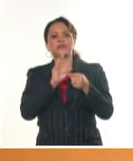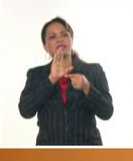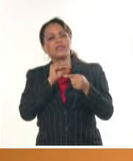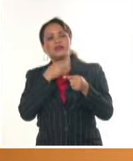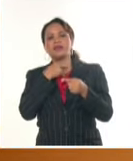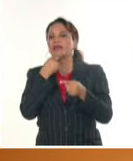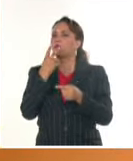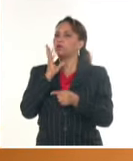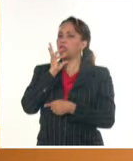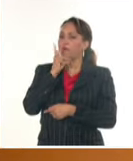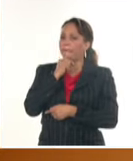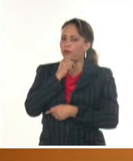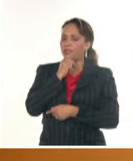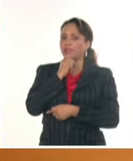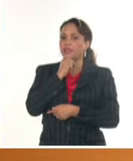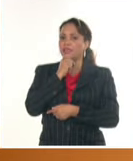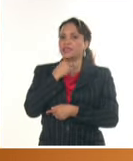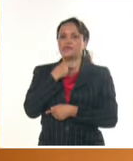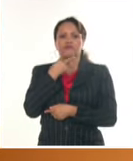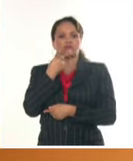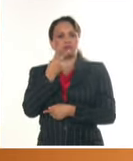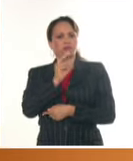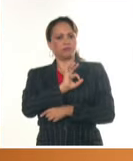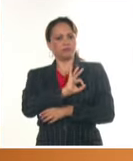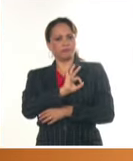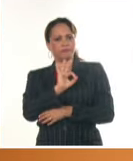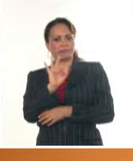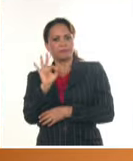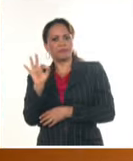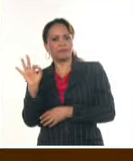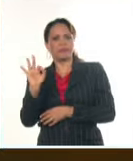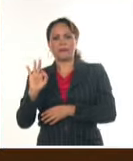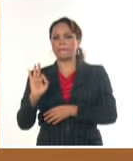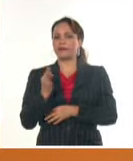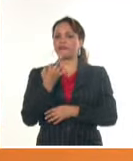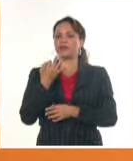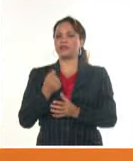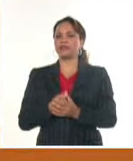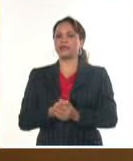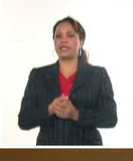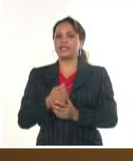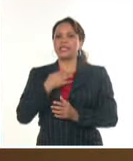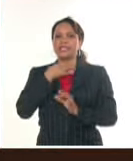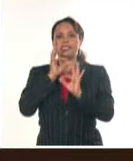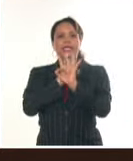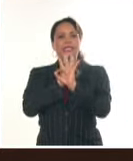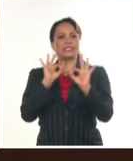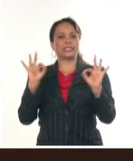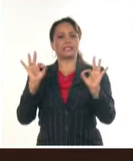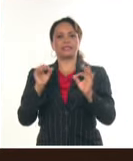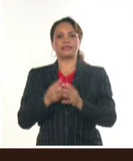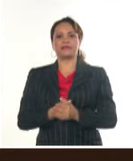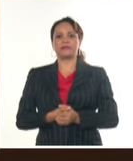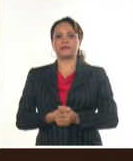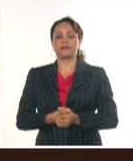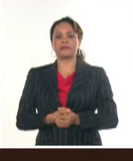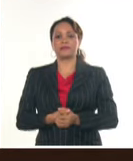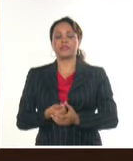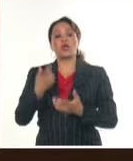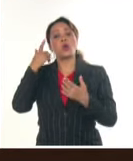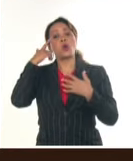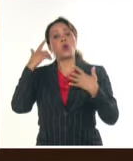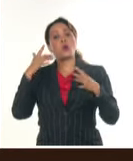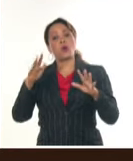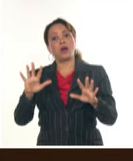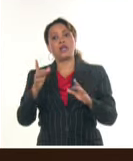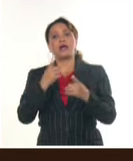voz tan bonita tenía y qué afinación tan perfecta, qué timbre tan exacto. Ojalá que muchas de